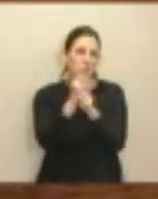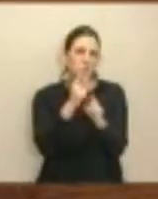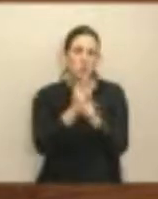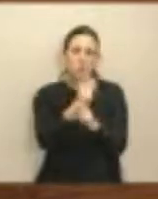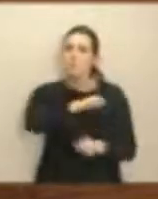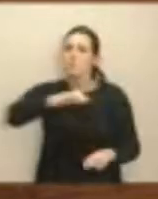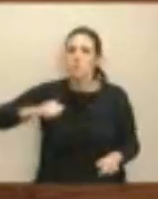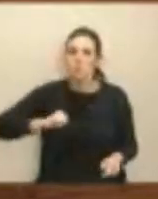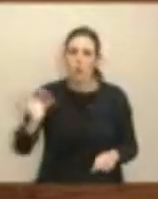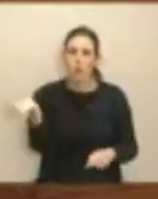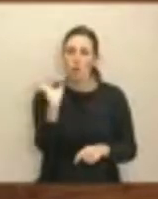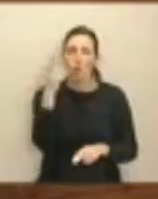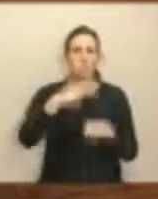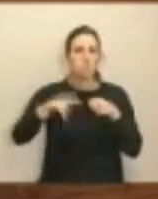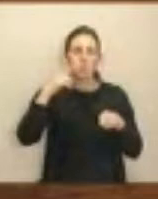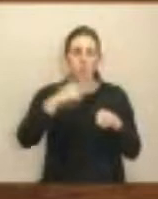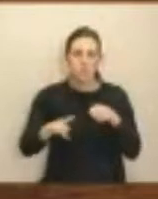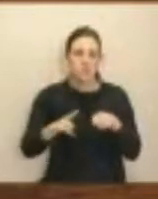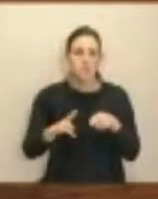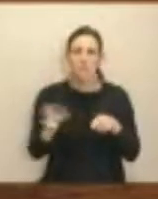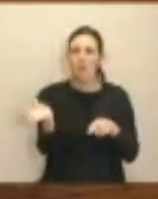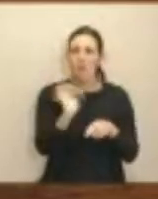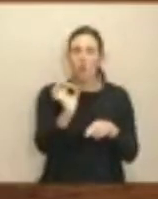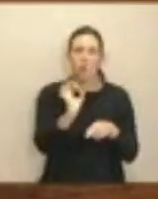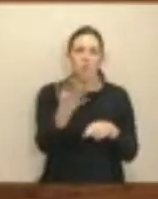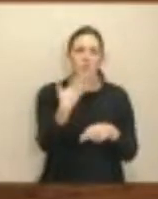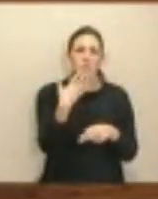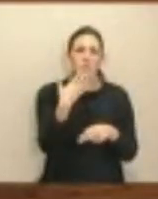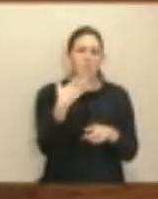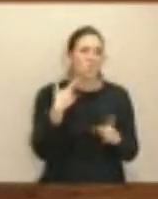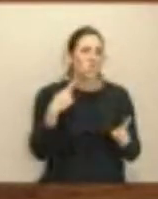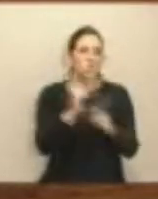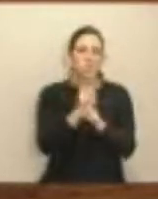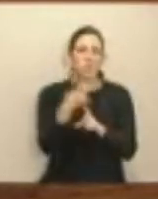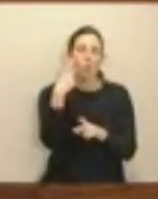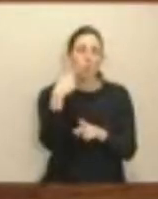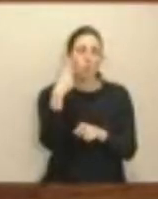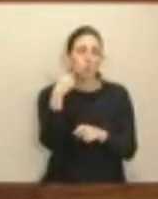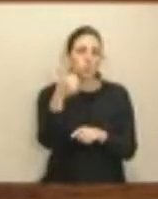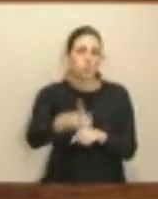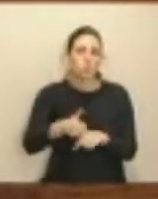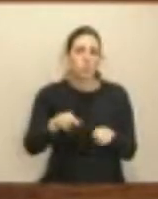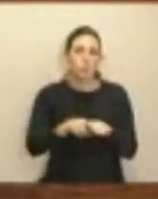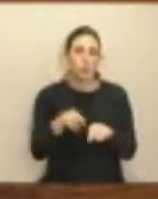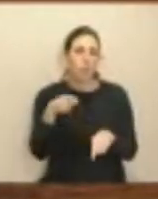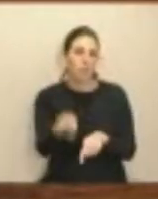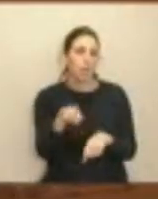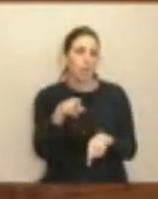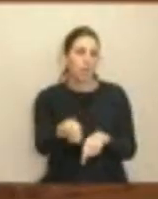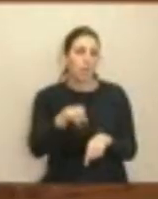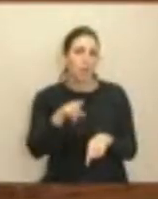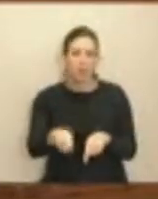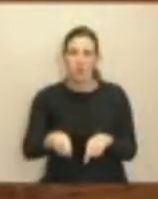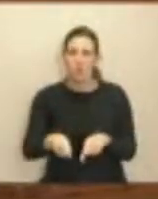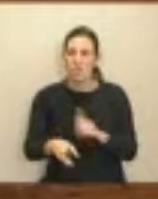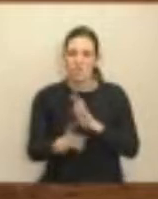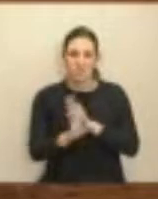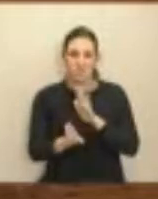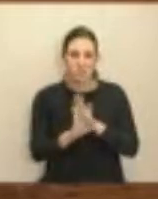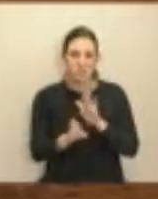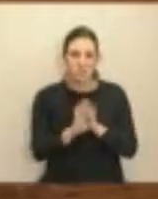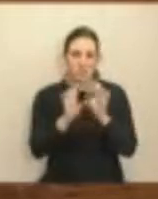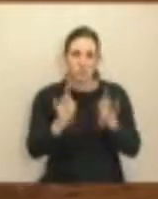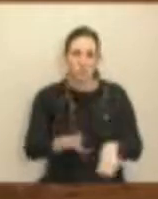personales, ni las políticas, ni desde luego tampoco la de la costumbre tediosa por otro lado,